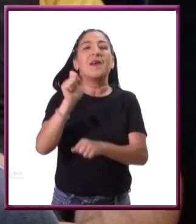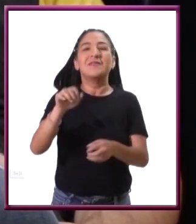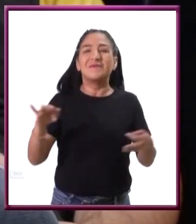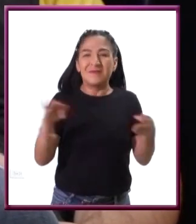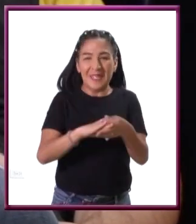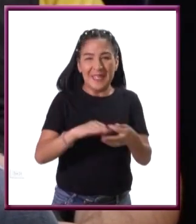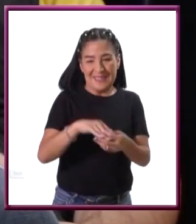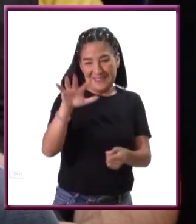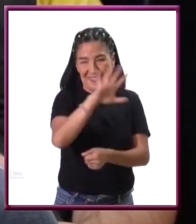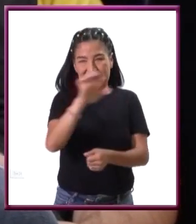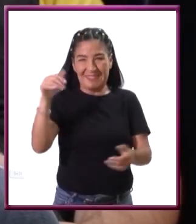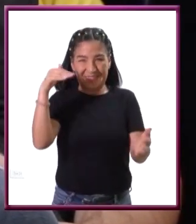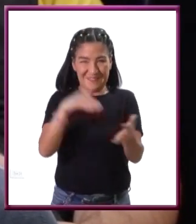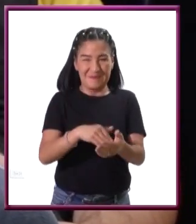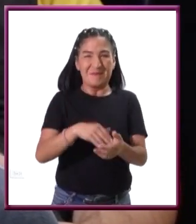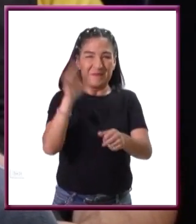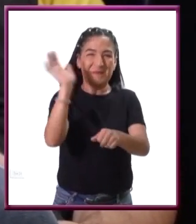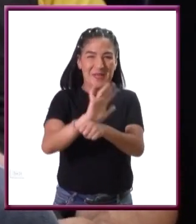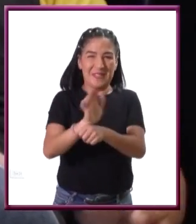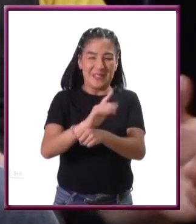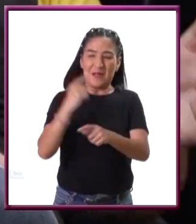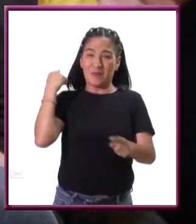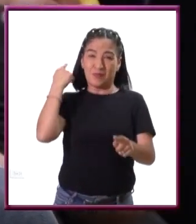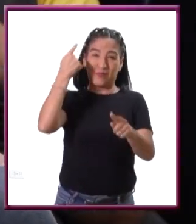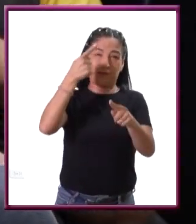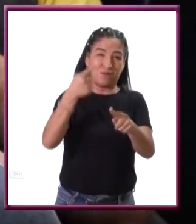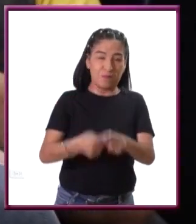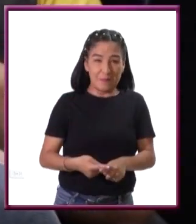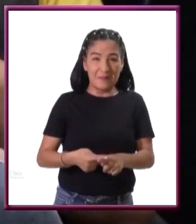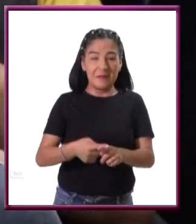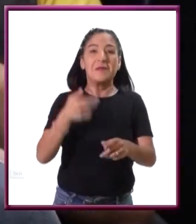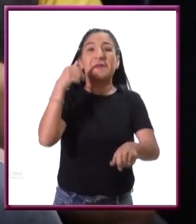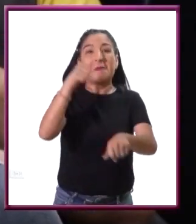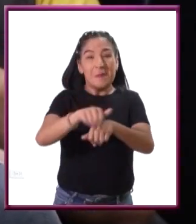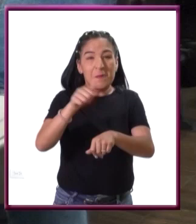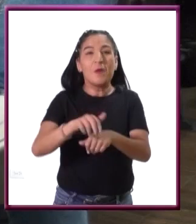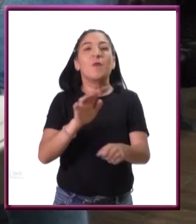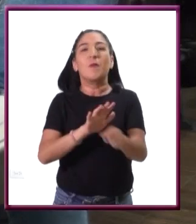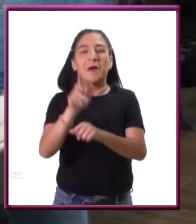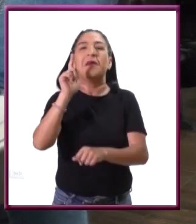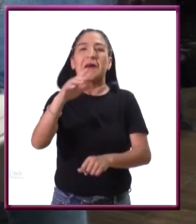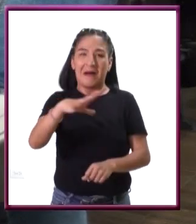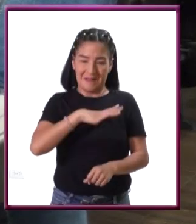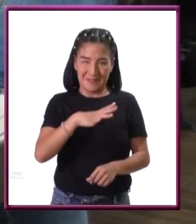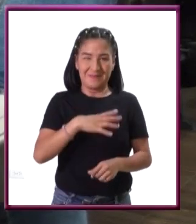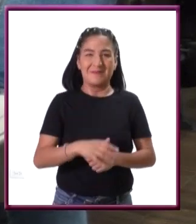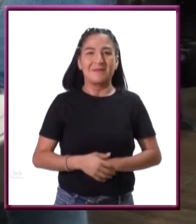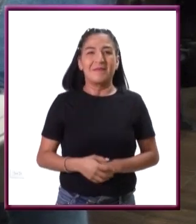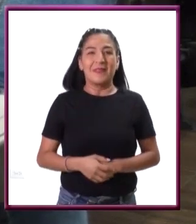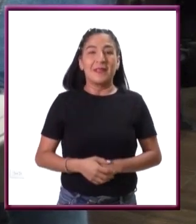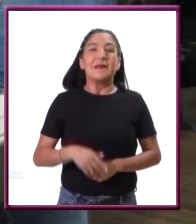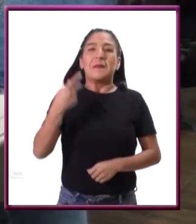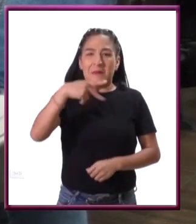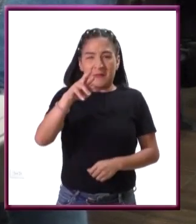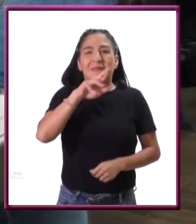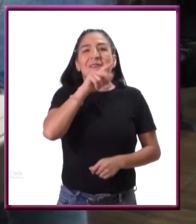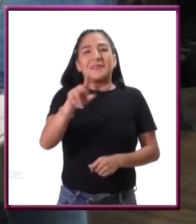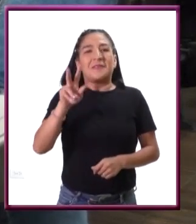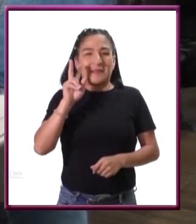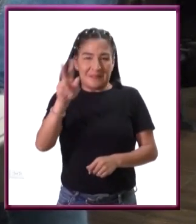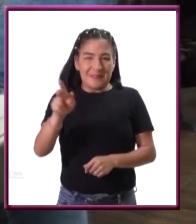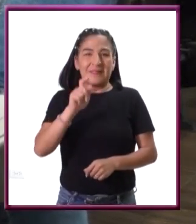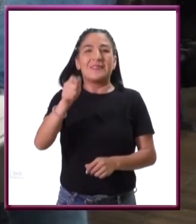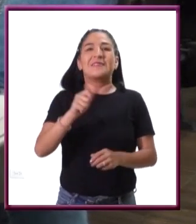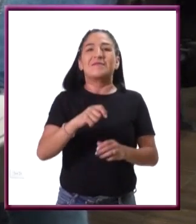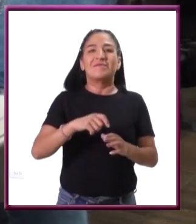500,000 películas que se han hecho hasta ahora, un buen número de ellas lo han hecho. Pero mejor volvamos con nuestro cinéfilo de